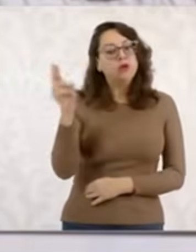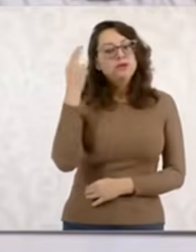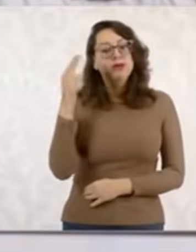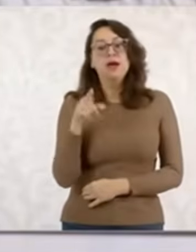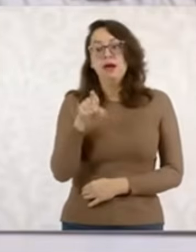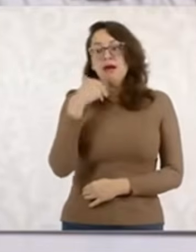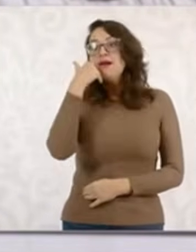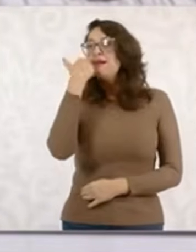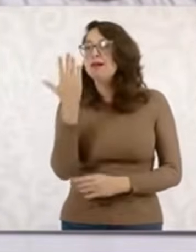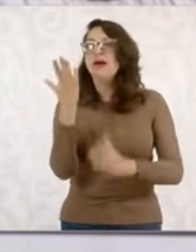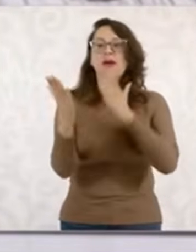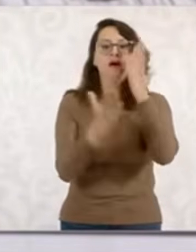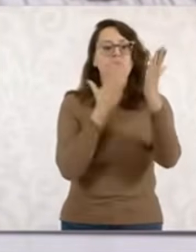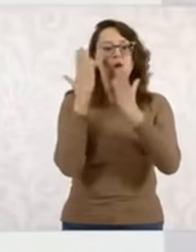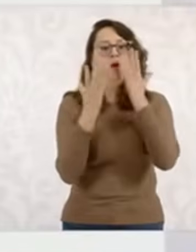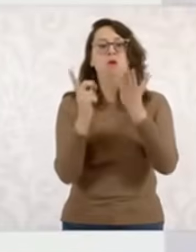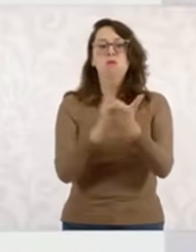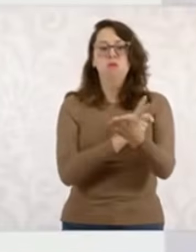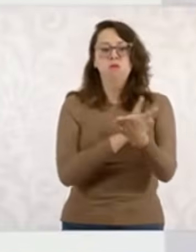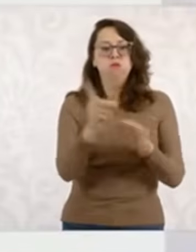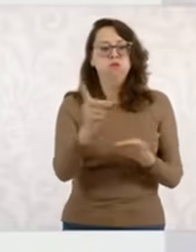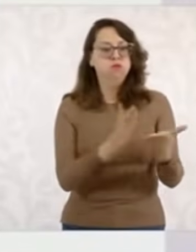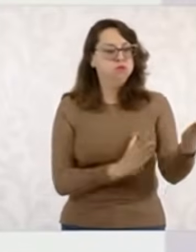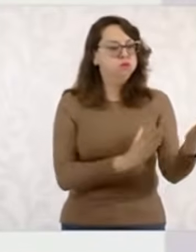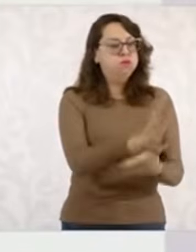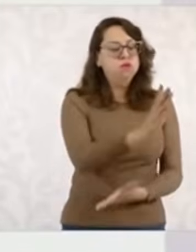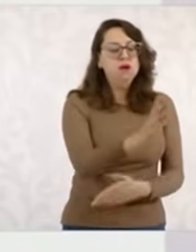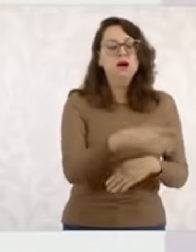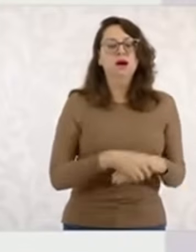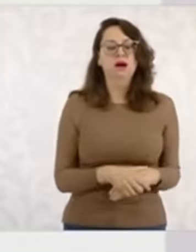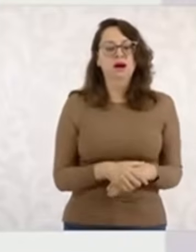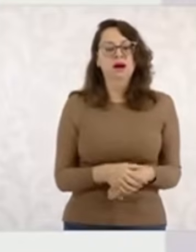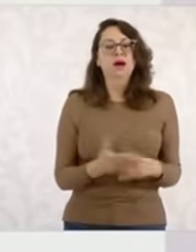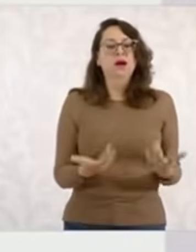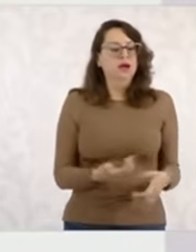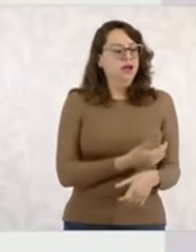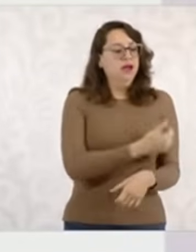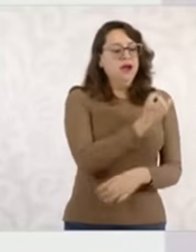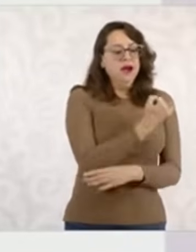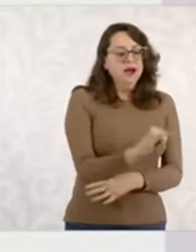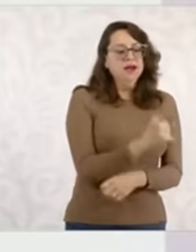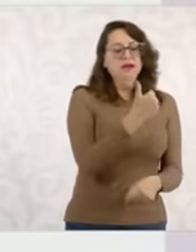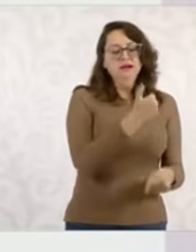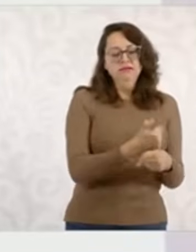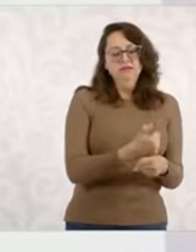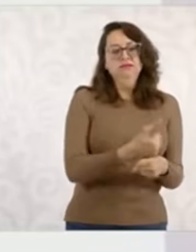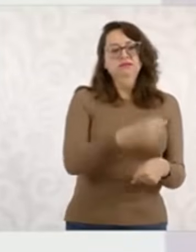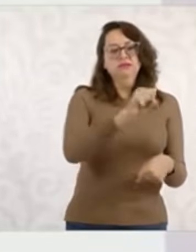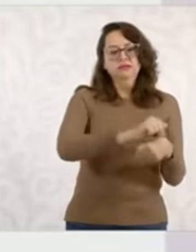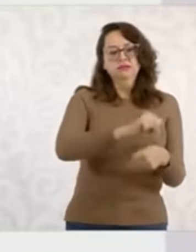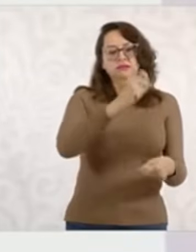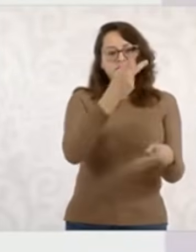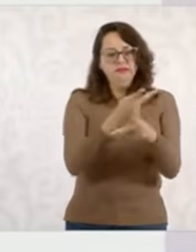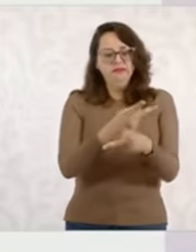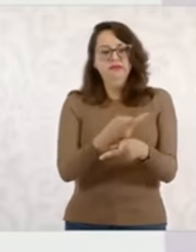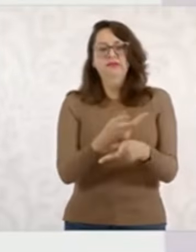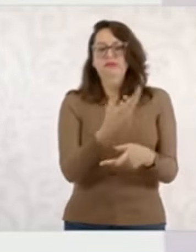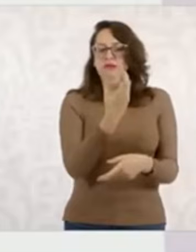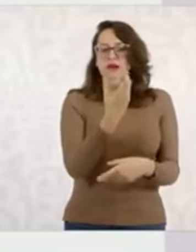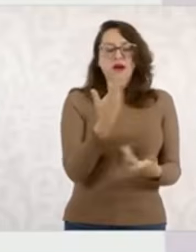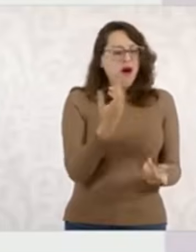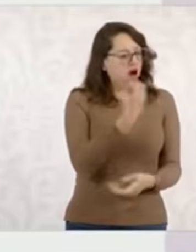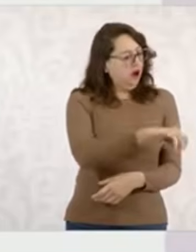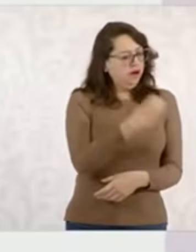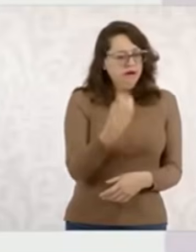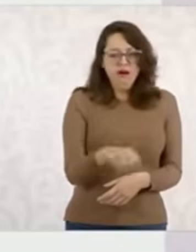lo desea. Obviamente la obligatoria pues es secundaria, preparatoria y si